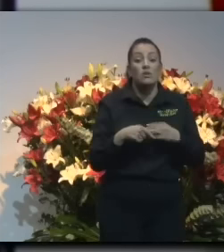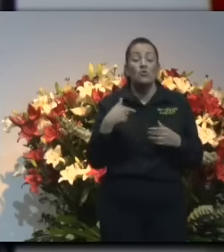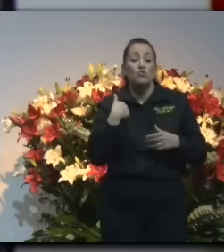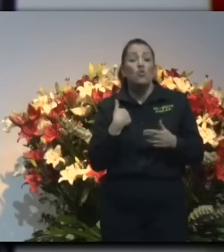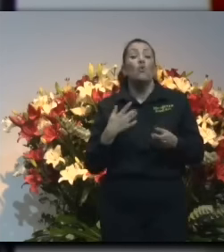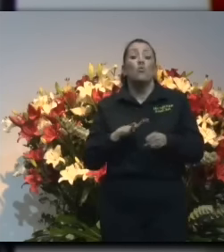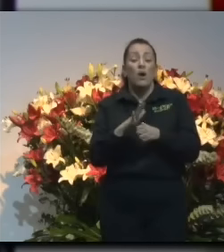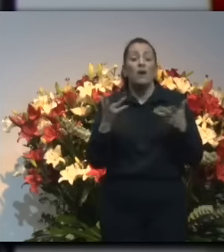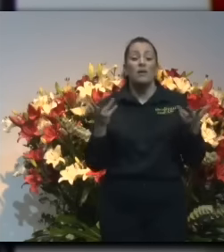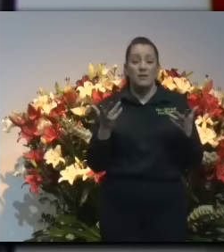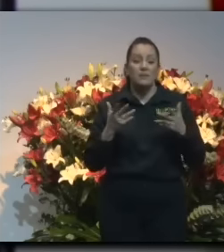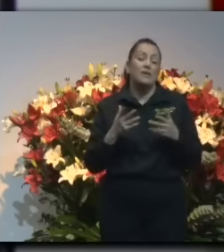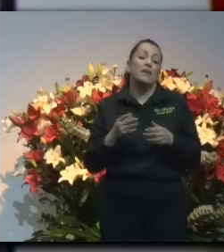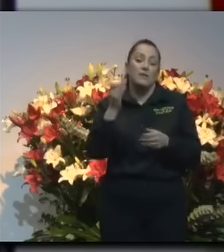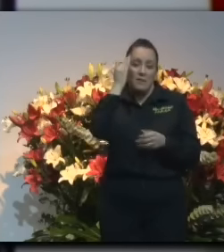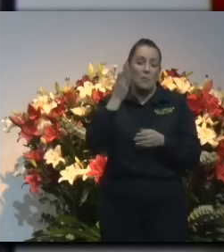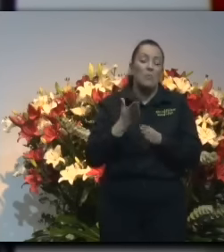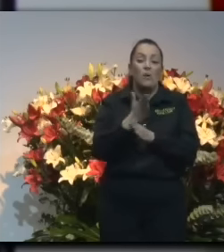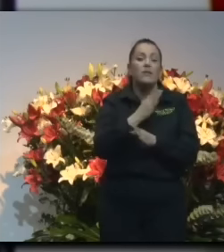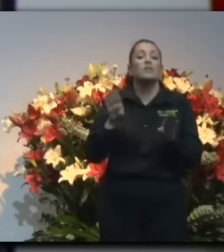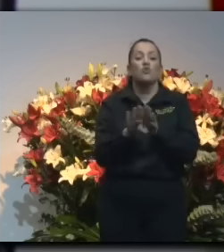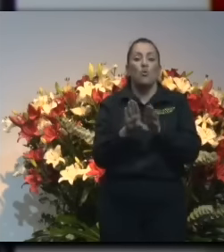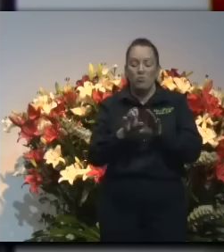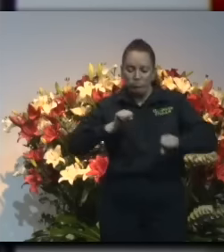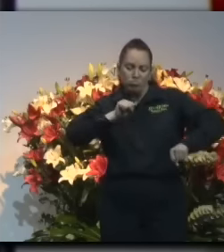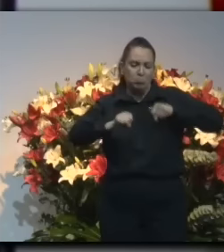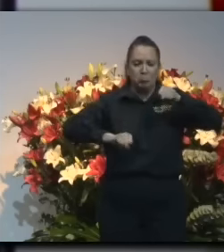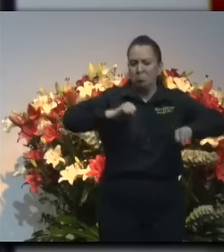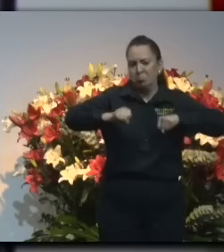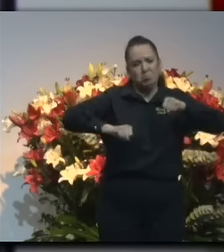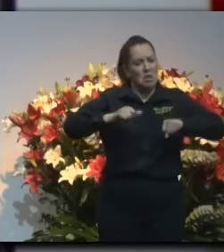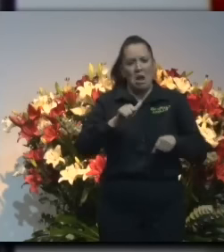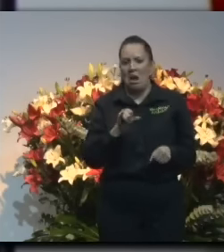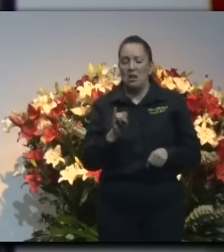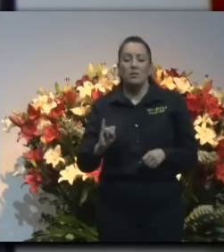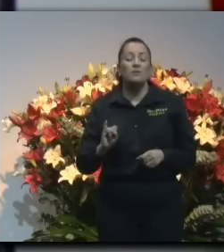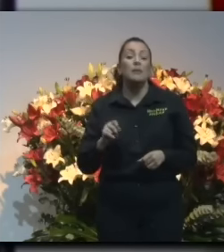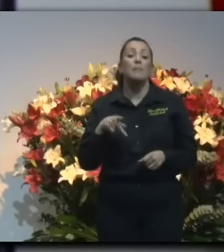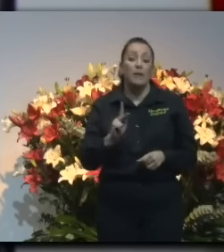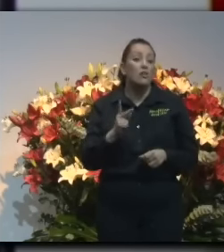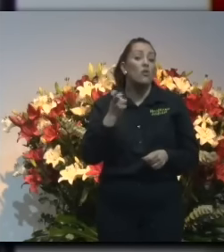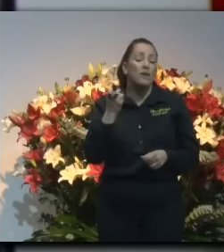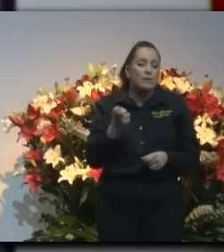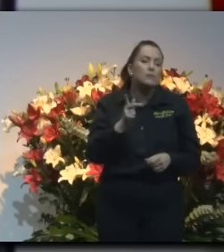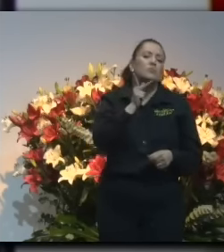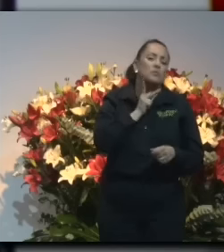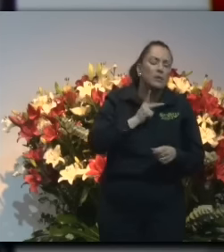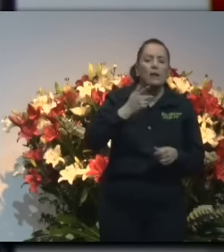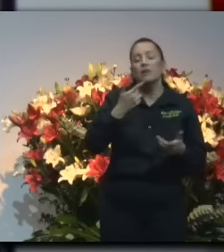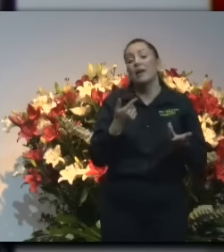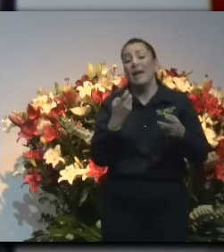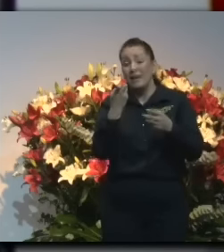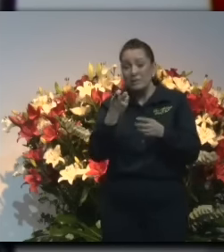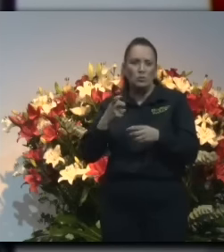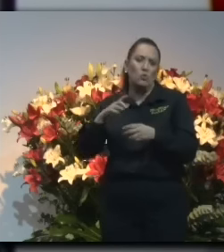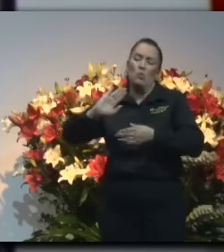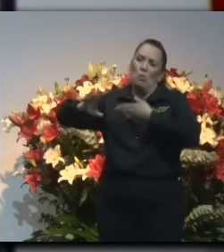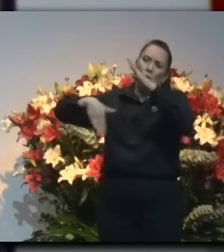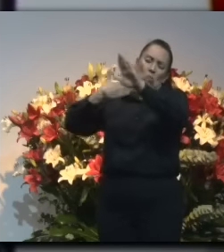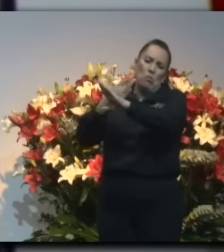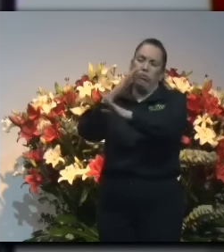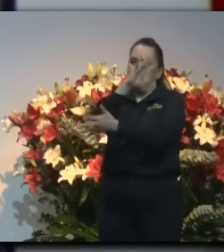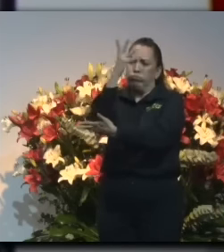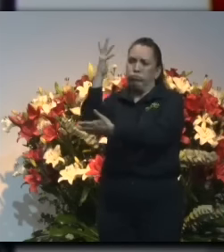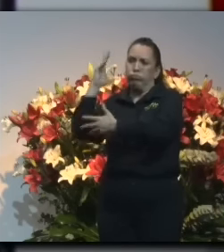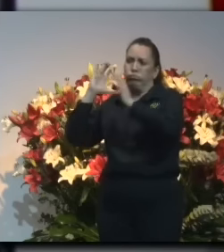el 90% de mis viajes por la ciudad en bicicleta, y los combustibles fósiles están matando al planeta. Por lo